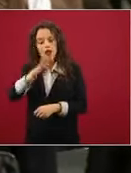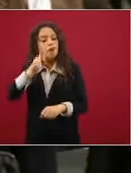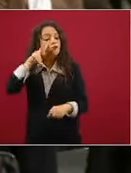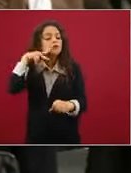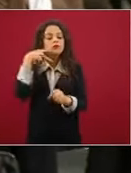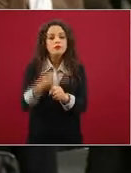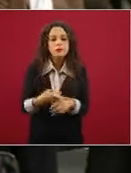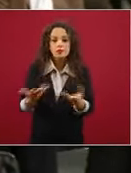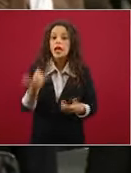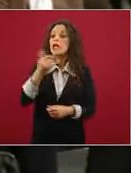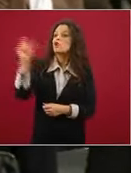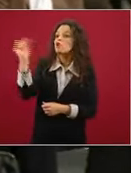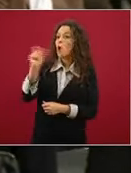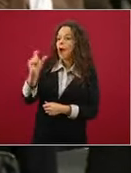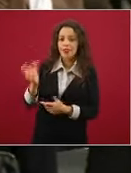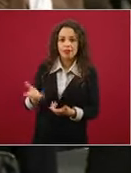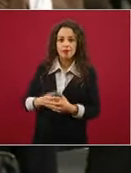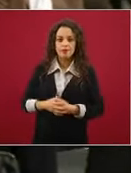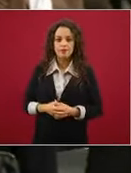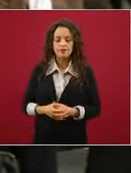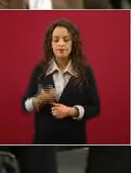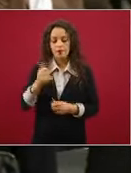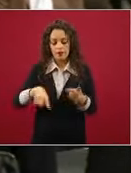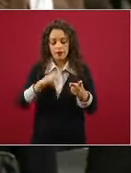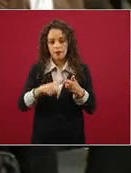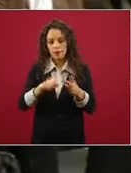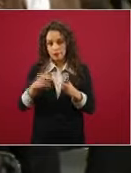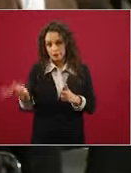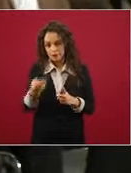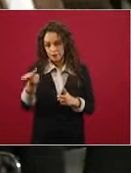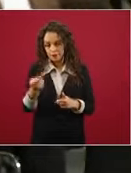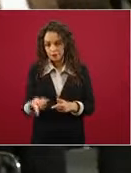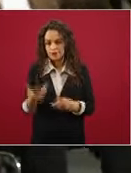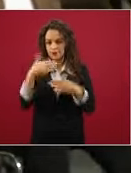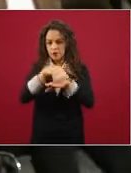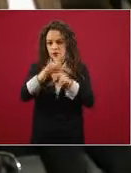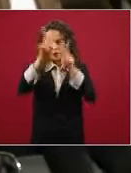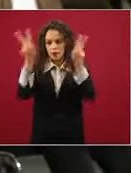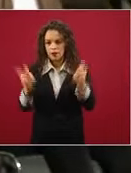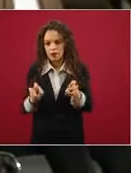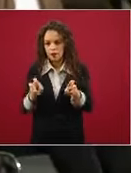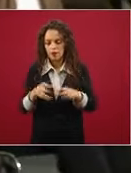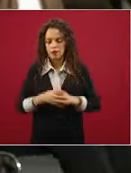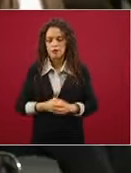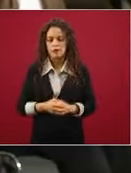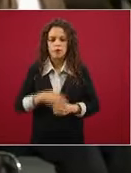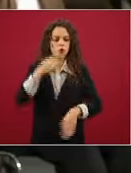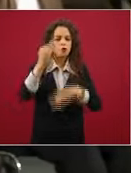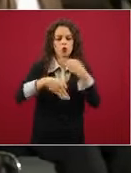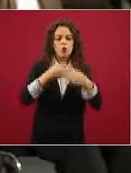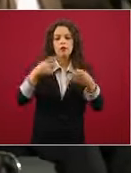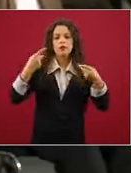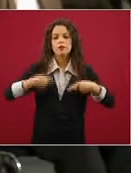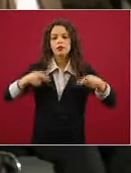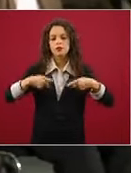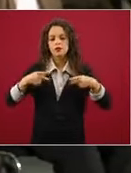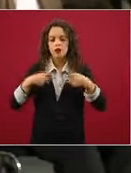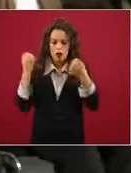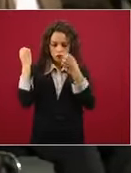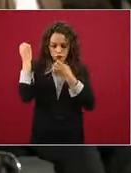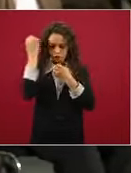mi segunda pregunta es respecto a todas las personas que han sido estudiadas